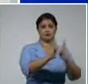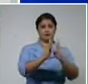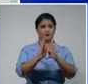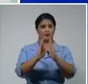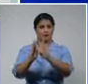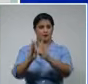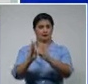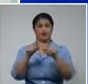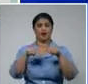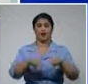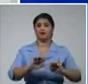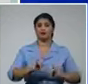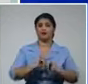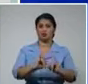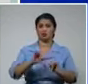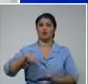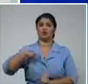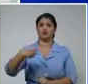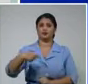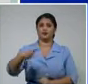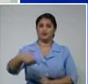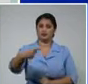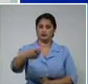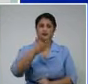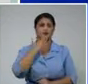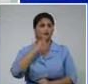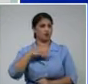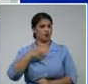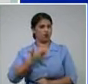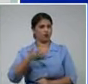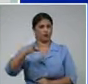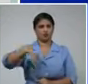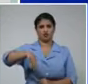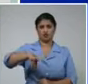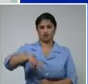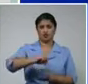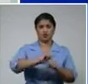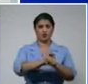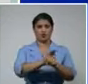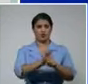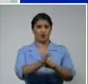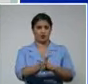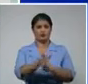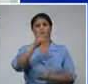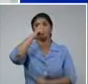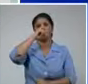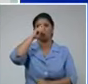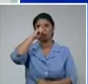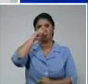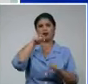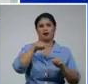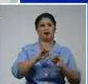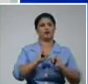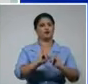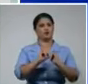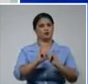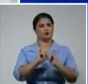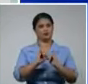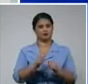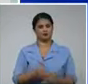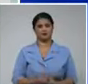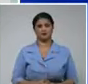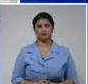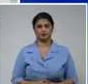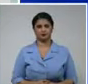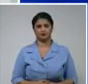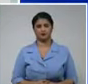día cómo se ha ido comportando por edad. En el rojo